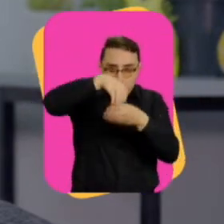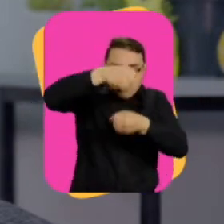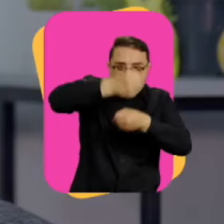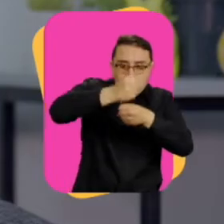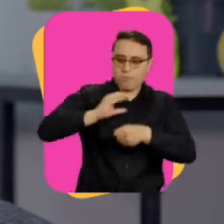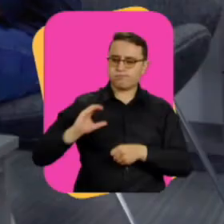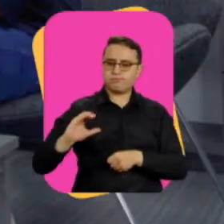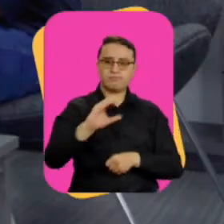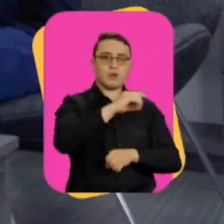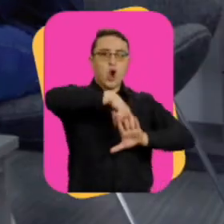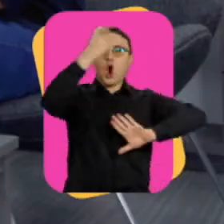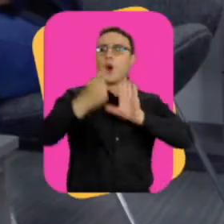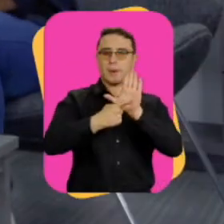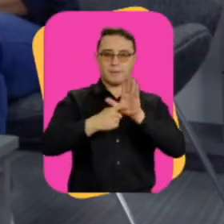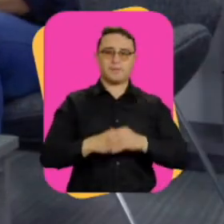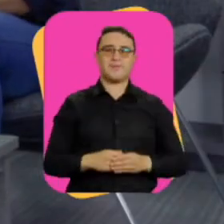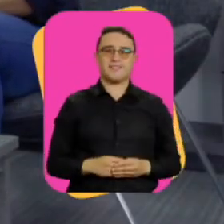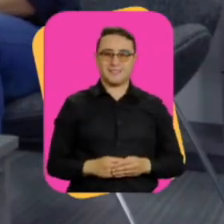las laborales.